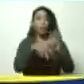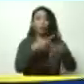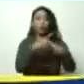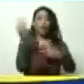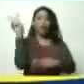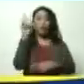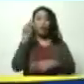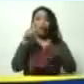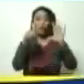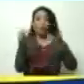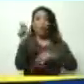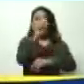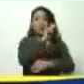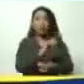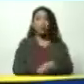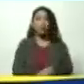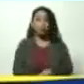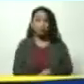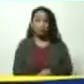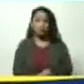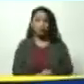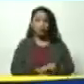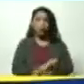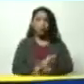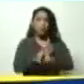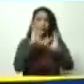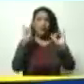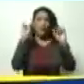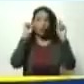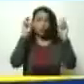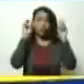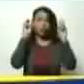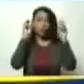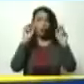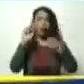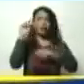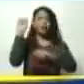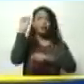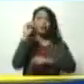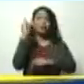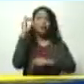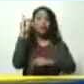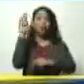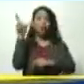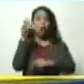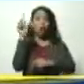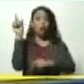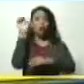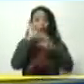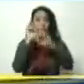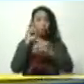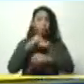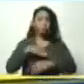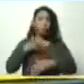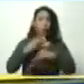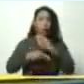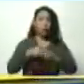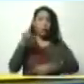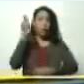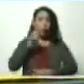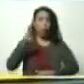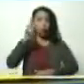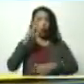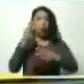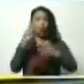Venezuela en seis meses y finalmente en relación con CITGO quisiera preguntarle si han evaluado la posibilidad de utilizar los recursos